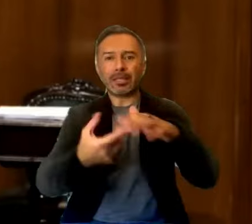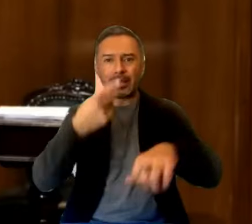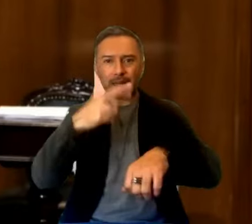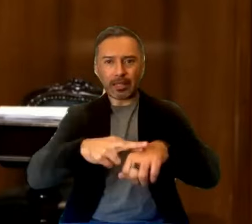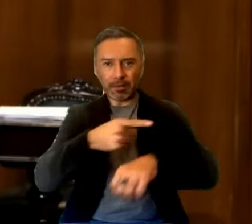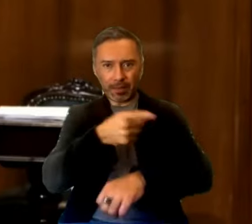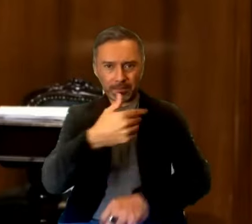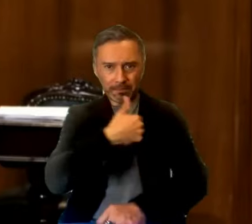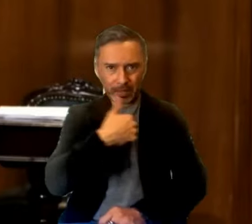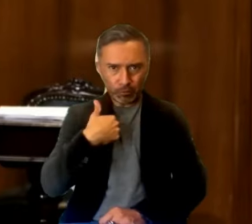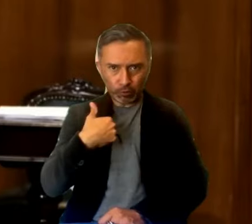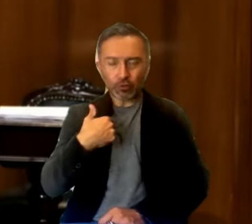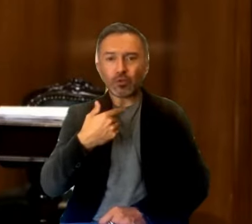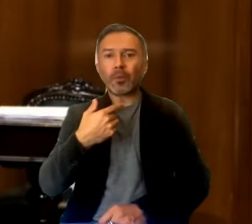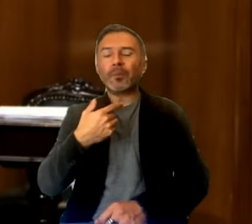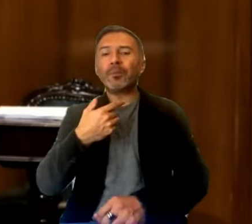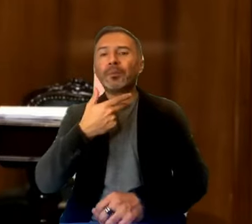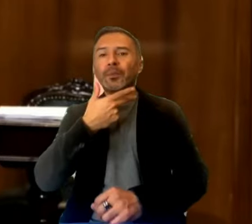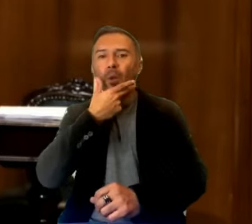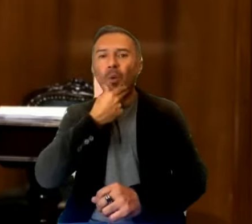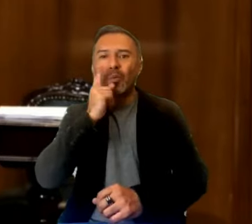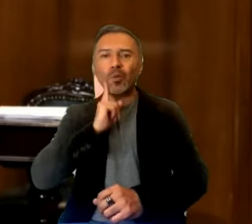Muchas gracias. Buena tarde, integrantes de la mesa directiva, compañeros legisladores, medios de